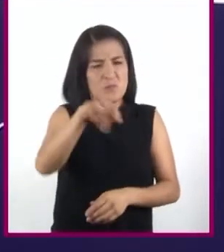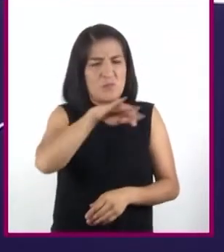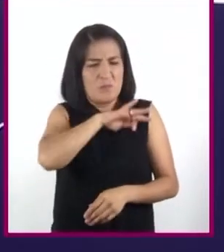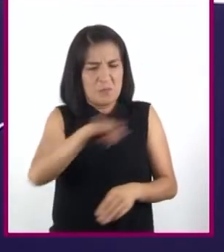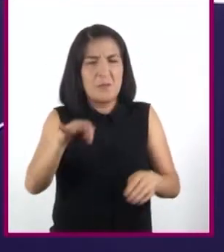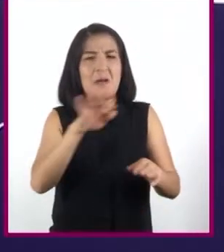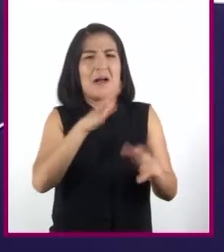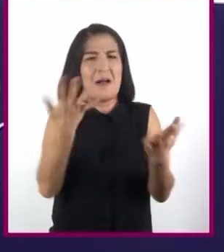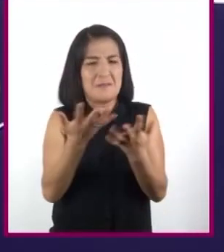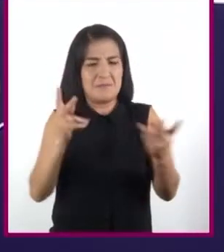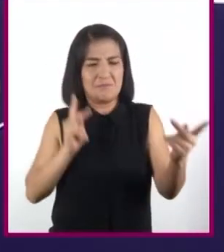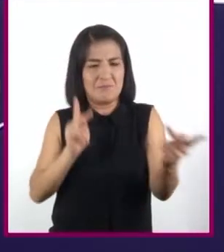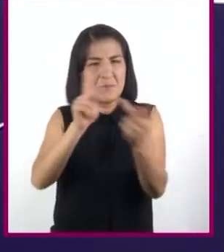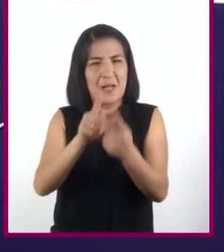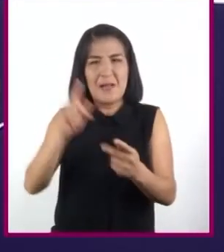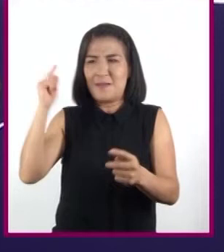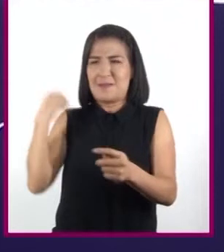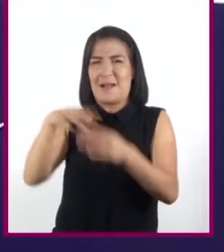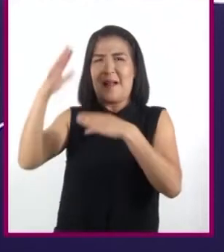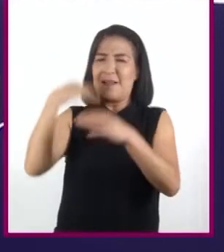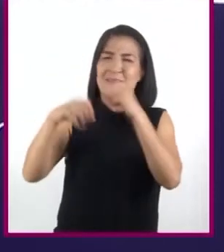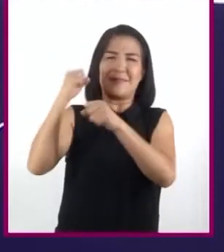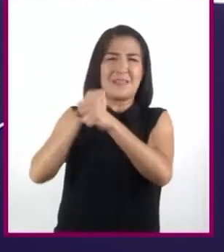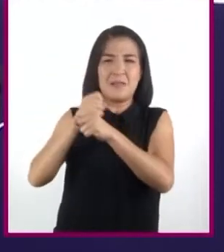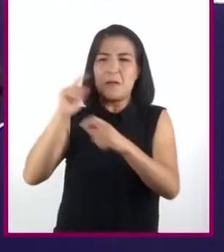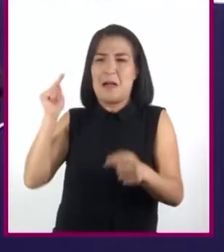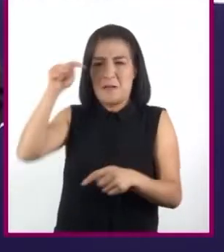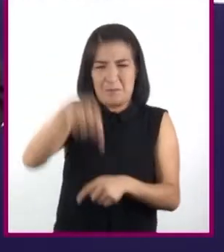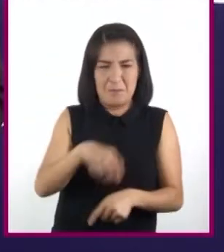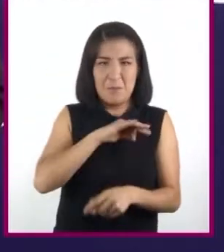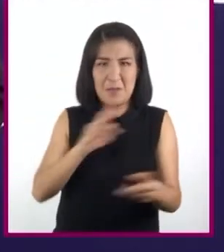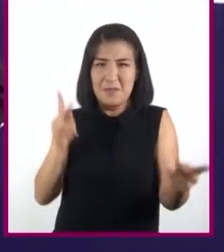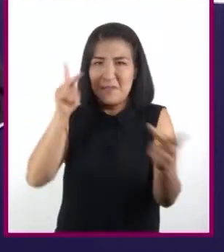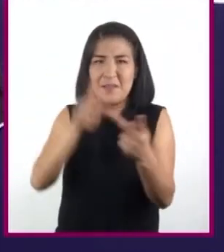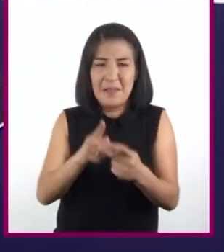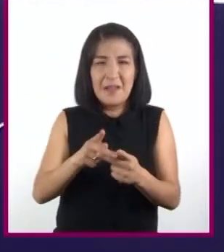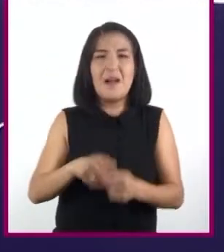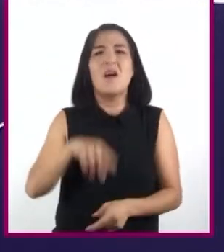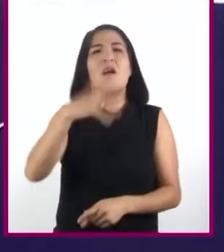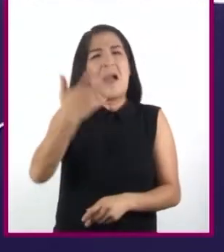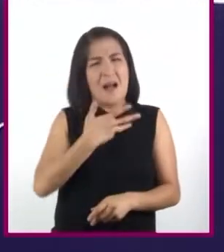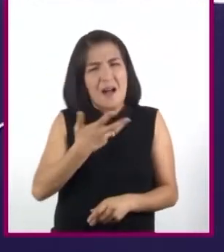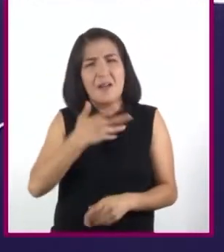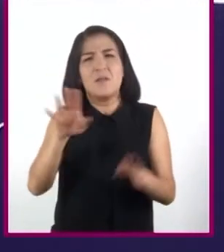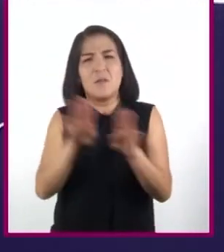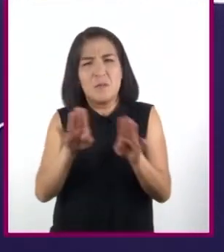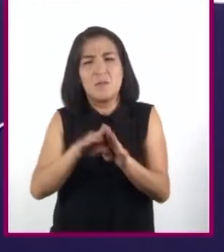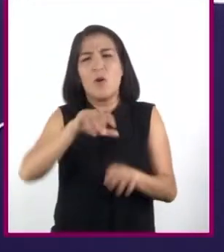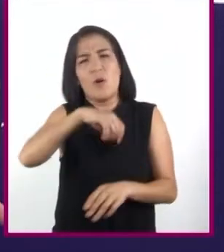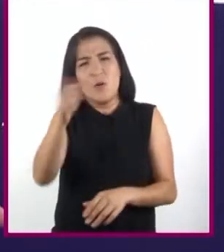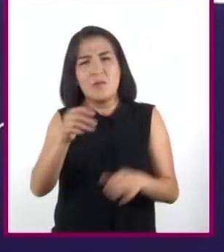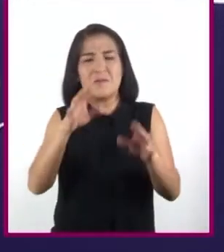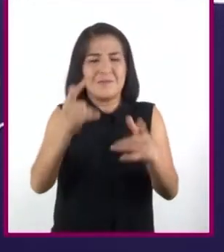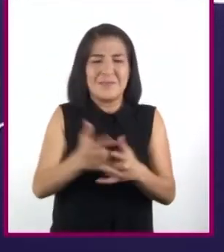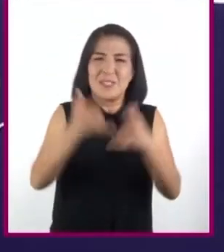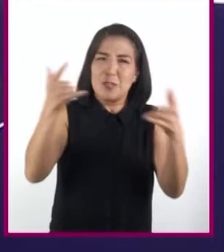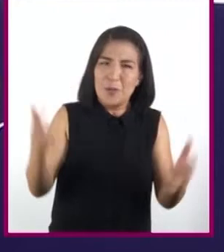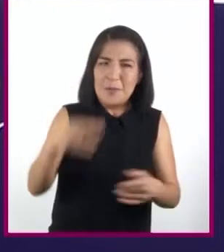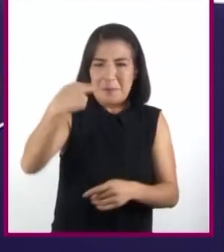esas épocas con nuestra vida actual? ¿Existen algunos lugares que se nombran en esos cuentos o novelas?